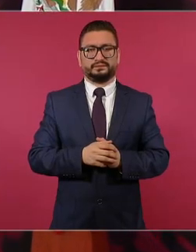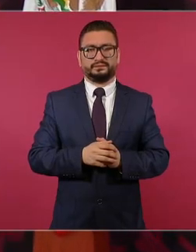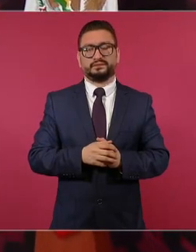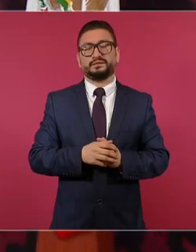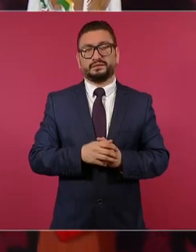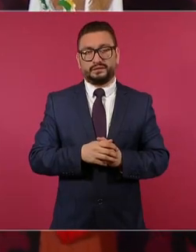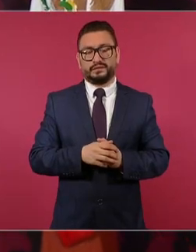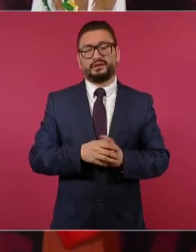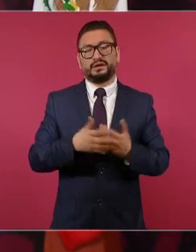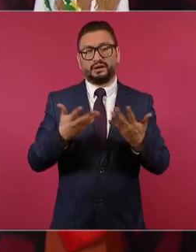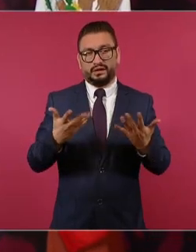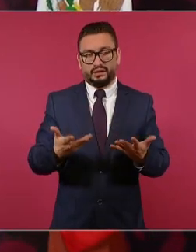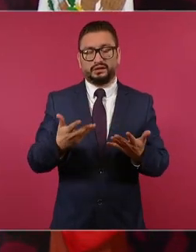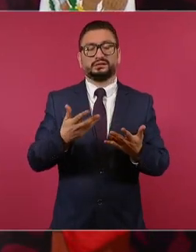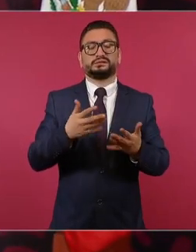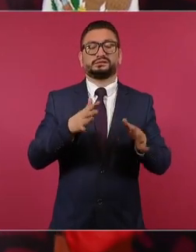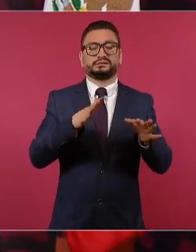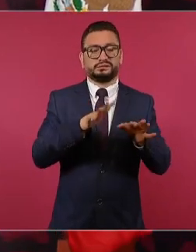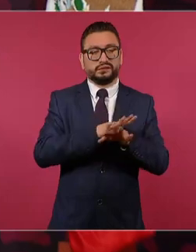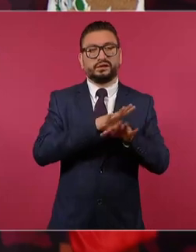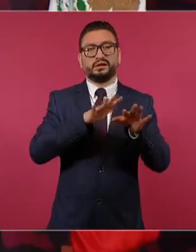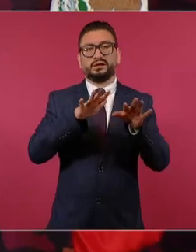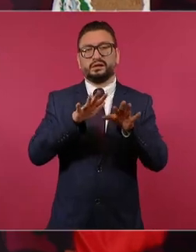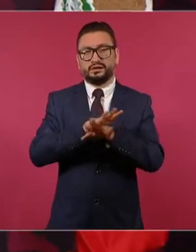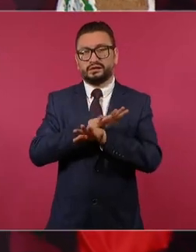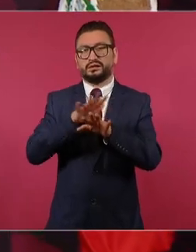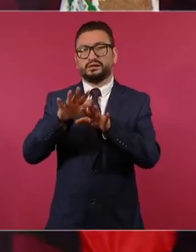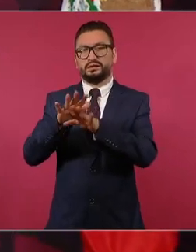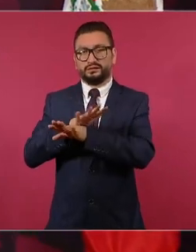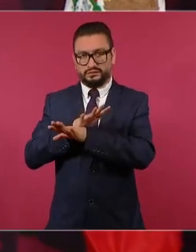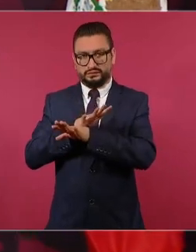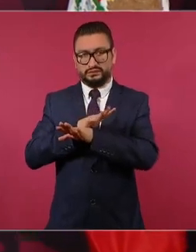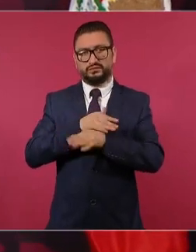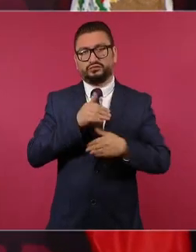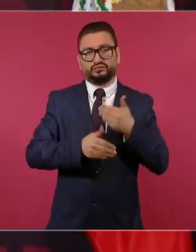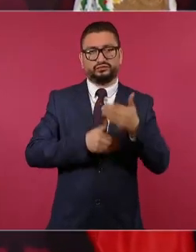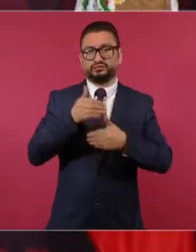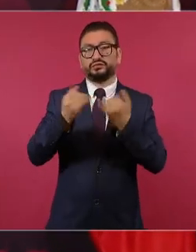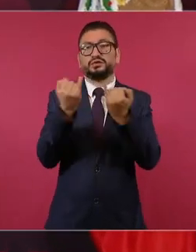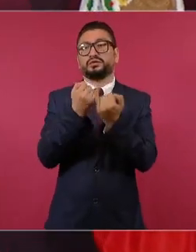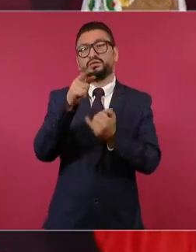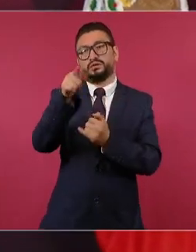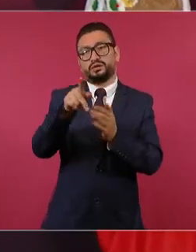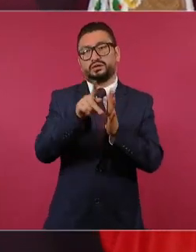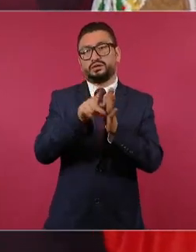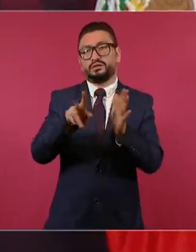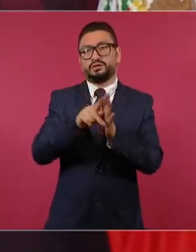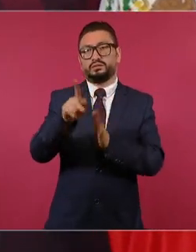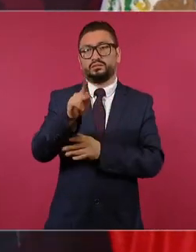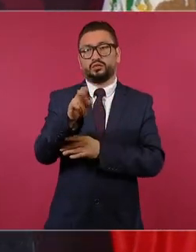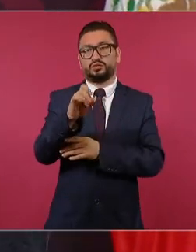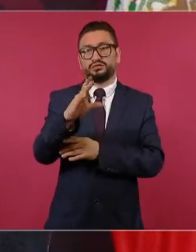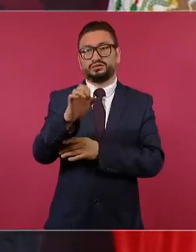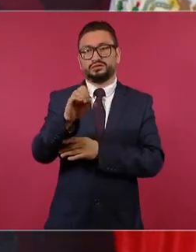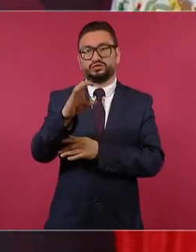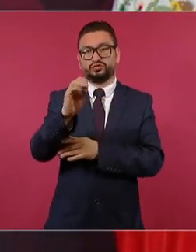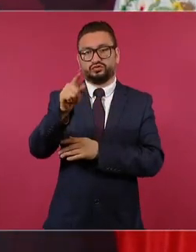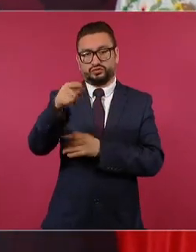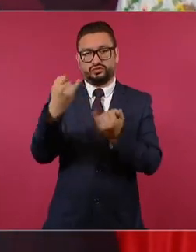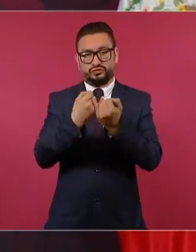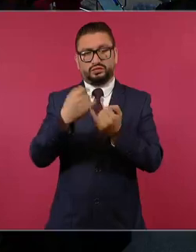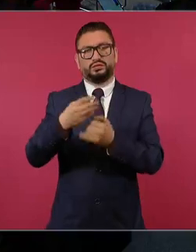son cambios, ¿sí?, como los que tienen que haber en proceso. Aquí, por ejemplo, pon la